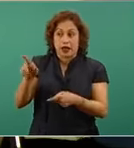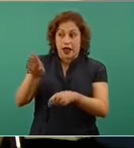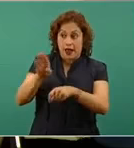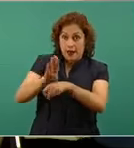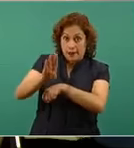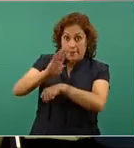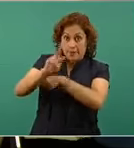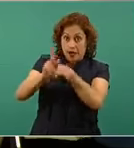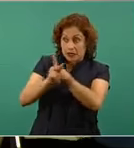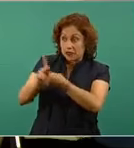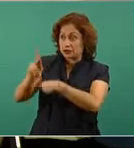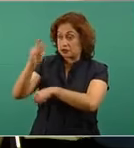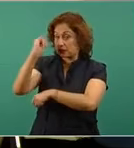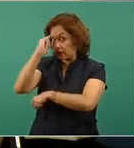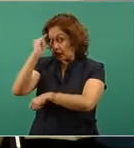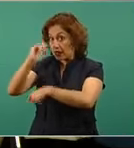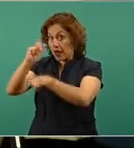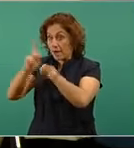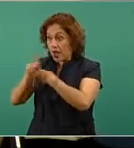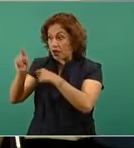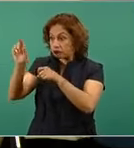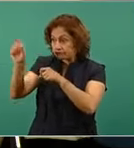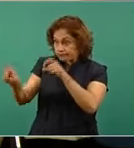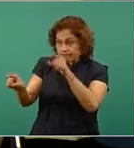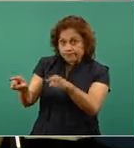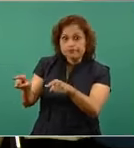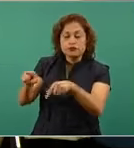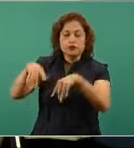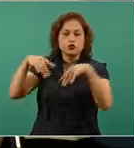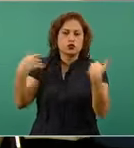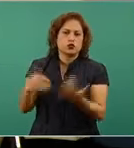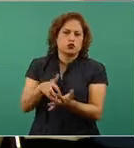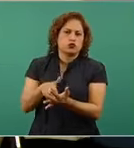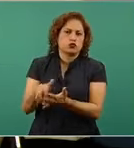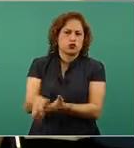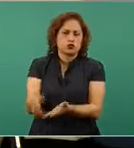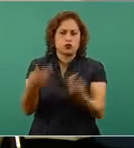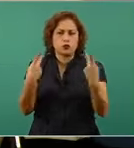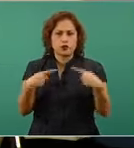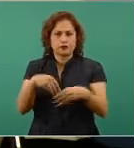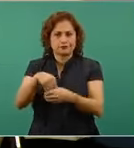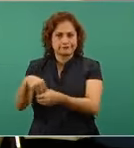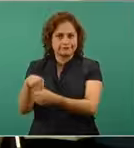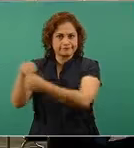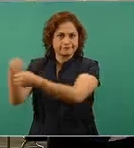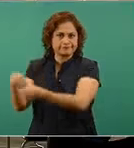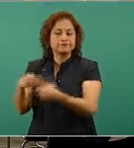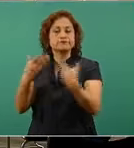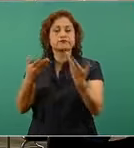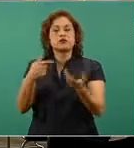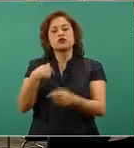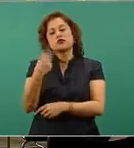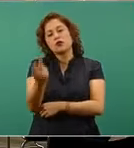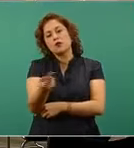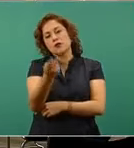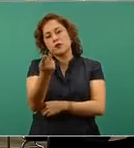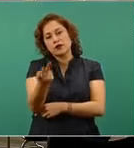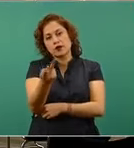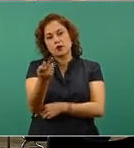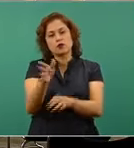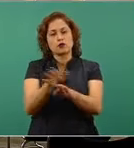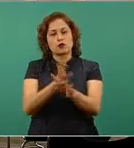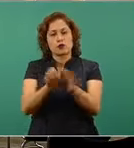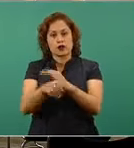¿no? Entonces, la pregunta sería si esta experiencia tan importante de las